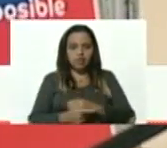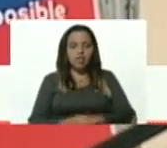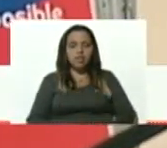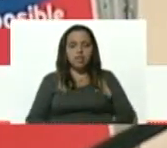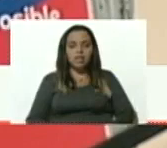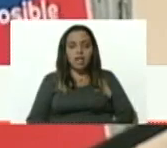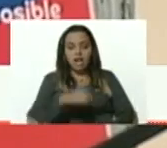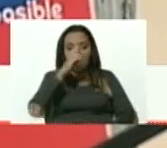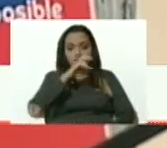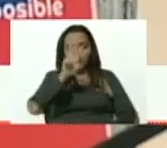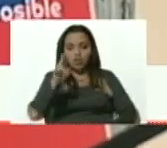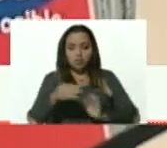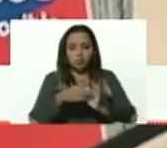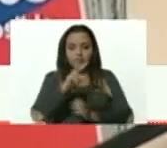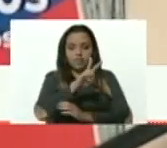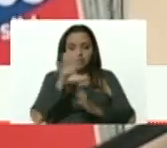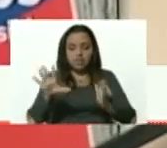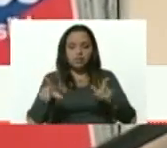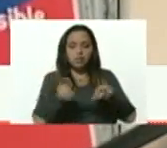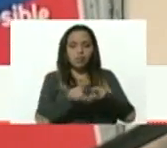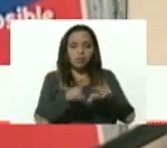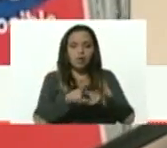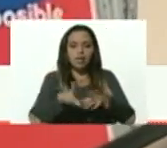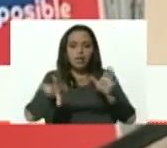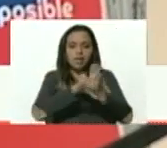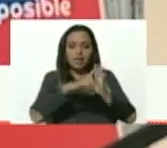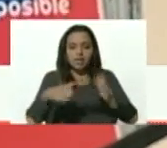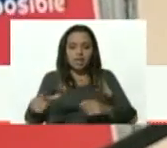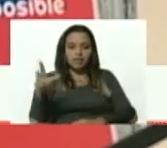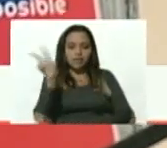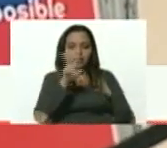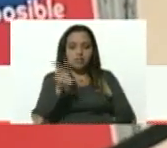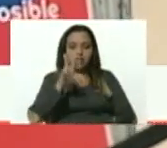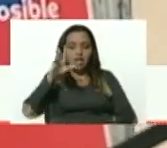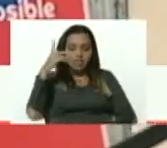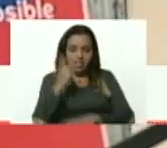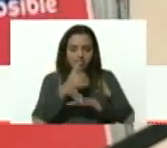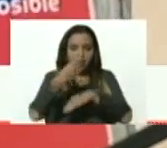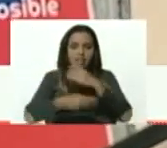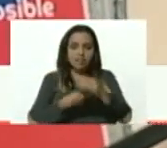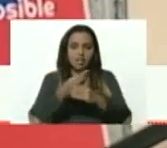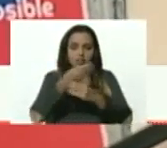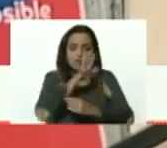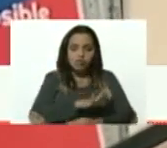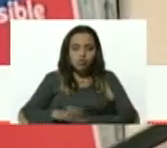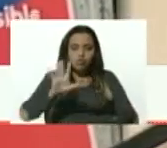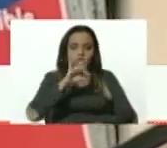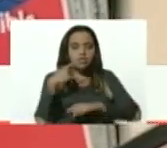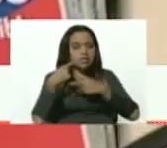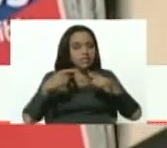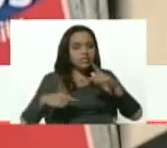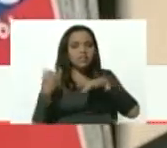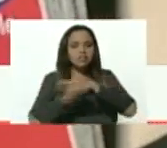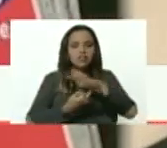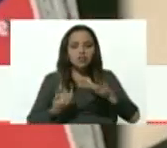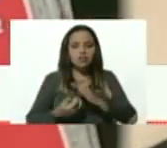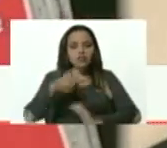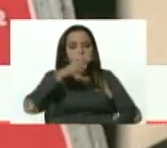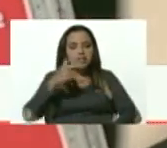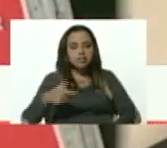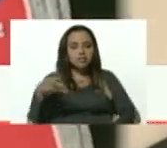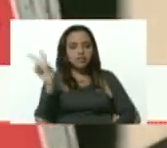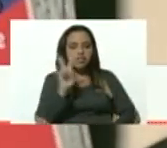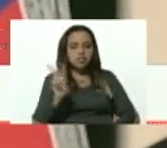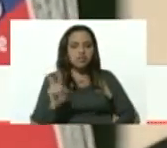2025 como ley de la República, de obligatorio cumplimiento para todas las instituciones, ciudadanos y ciudadanas del